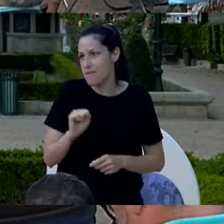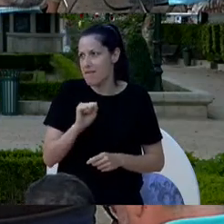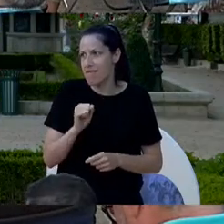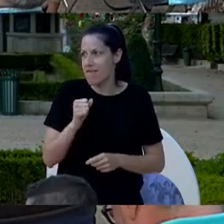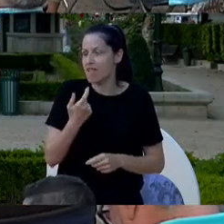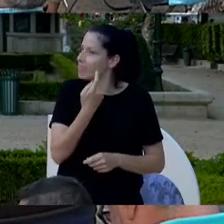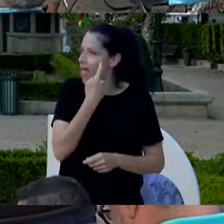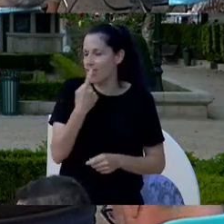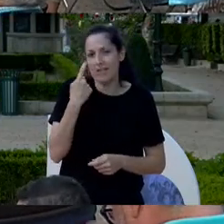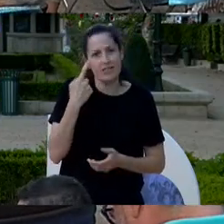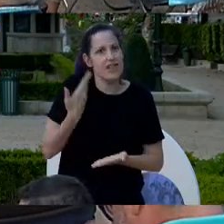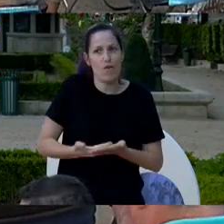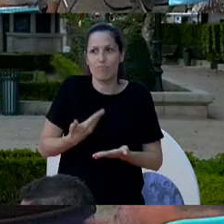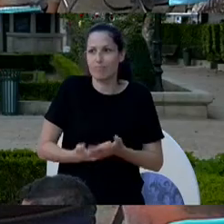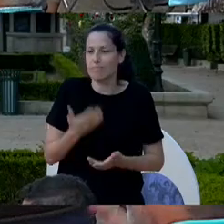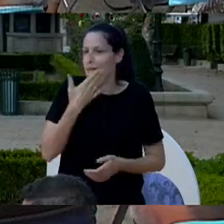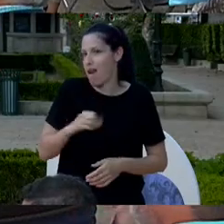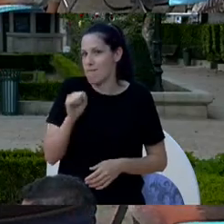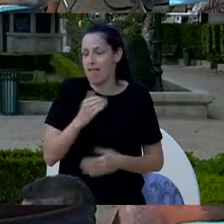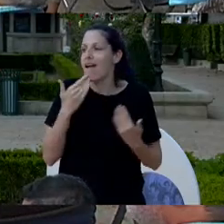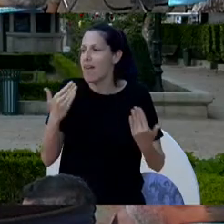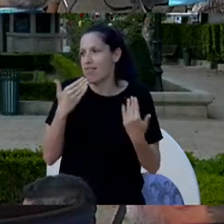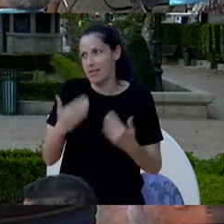testemunho. Muchísimas gracias.